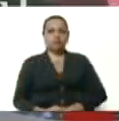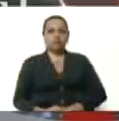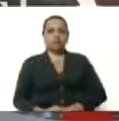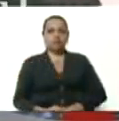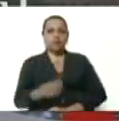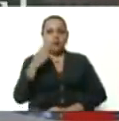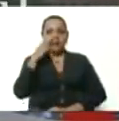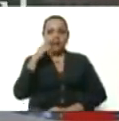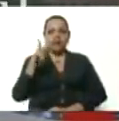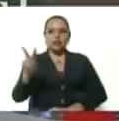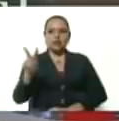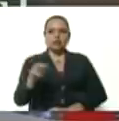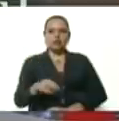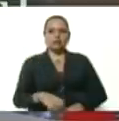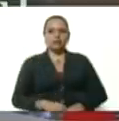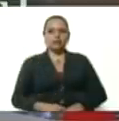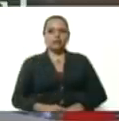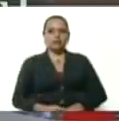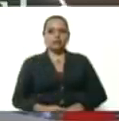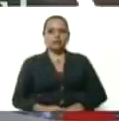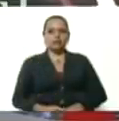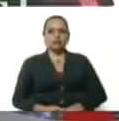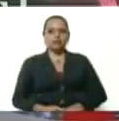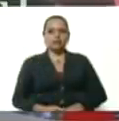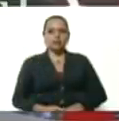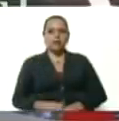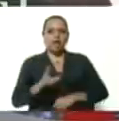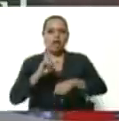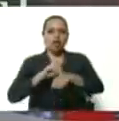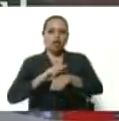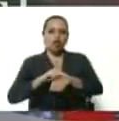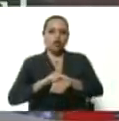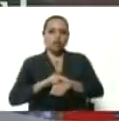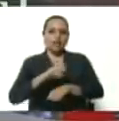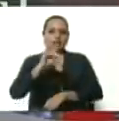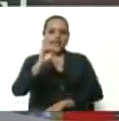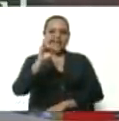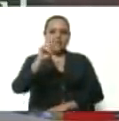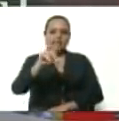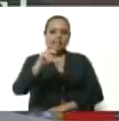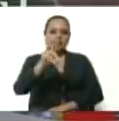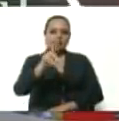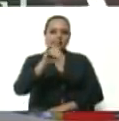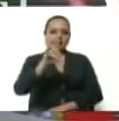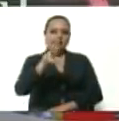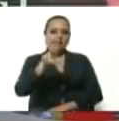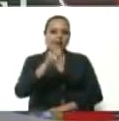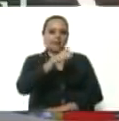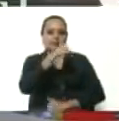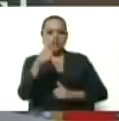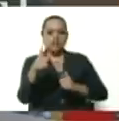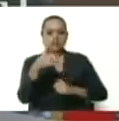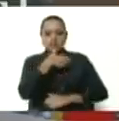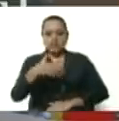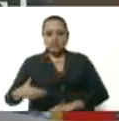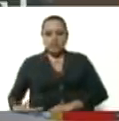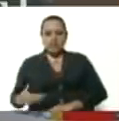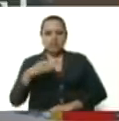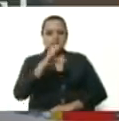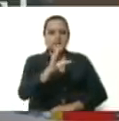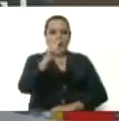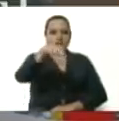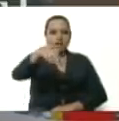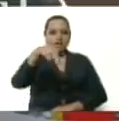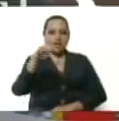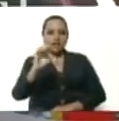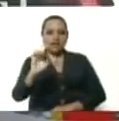estaba viendo la comparecencia de la doctora Indira Alfonso, presidenta del Consejo Nacional